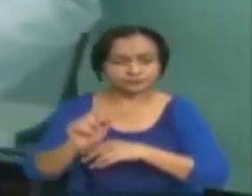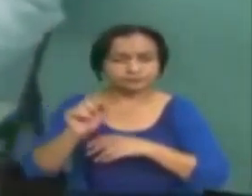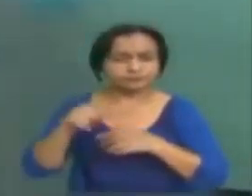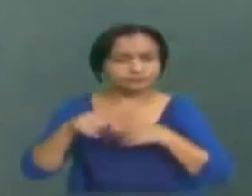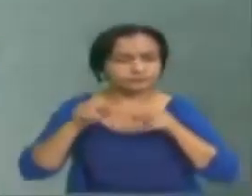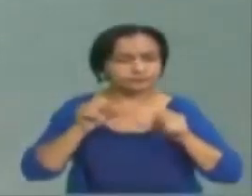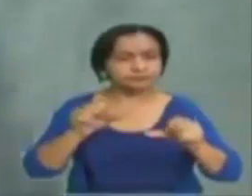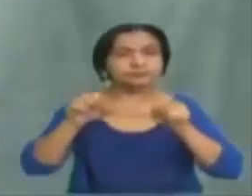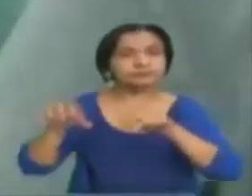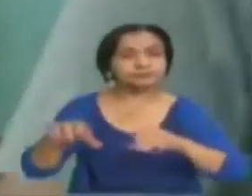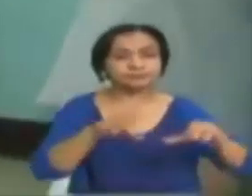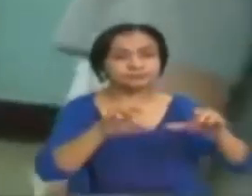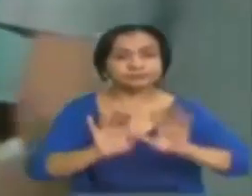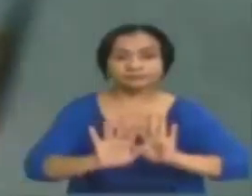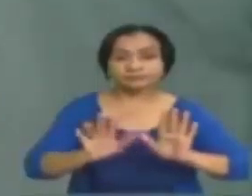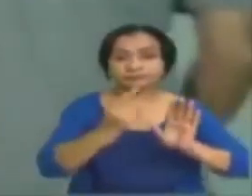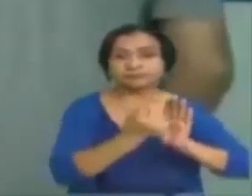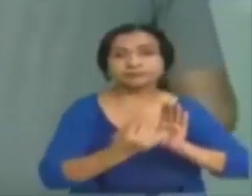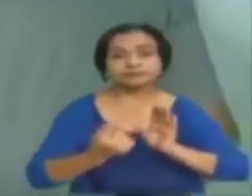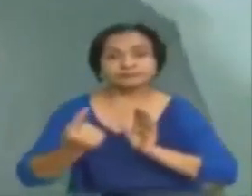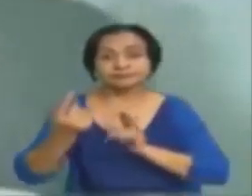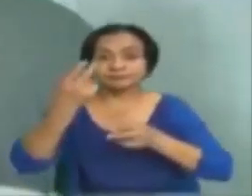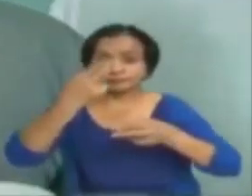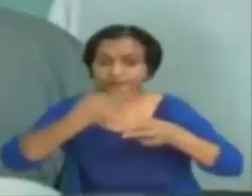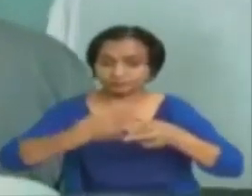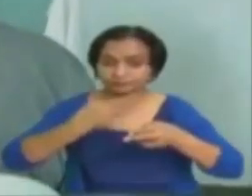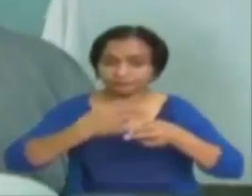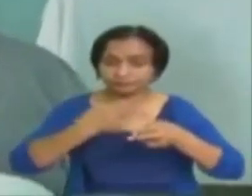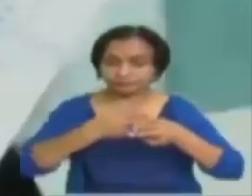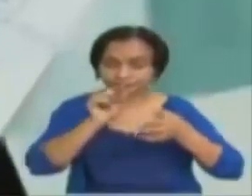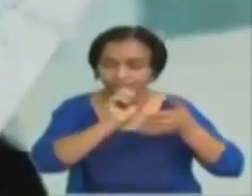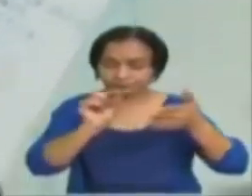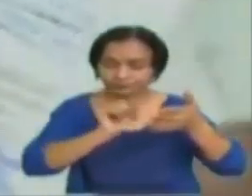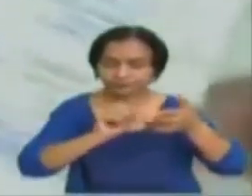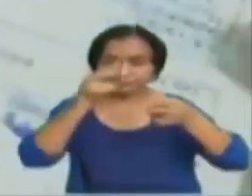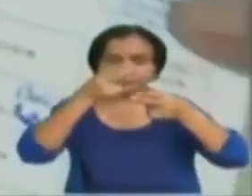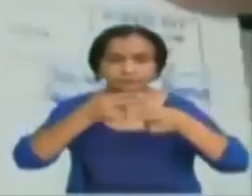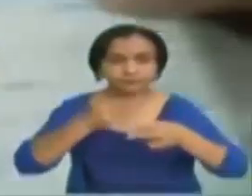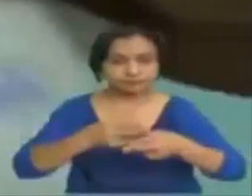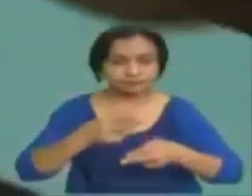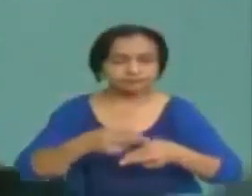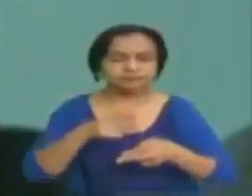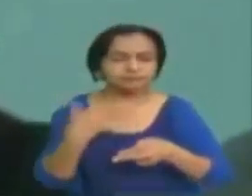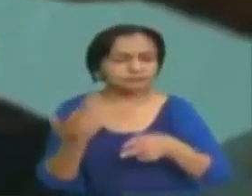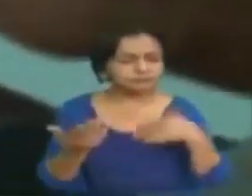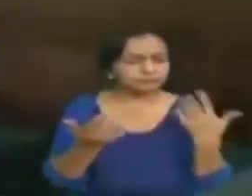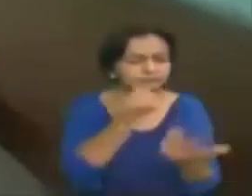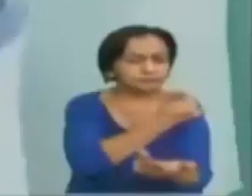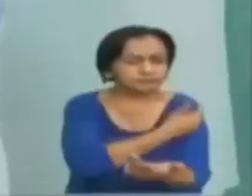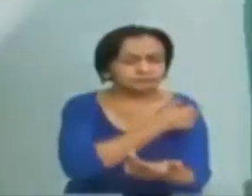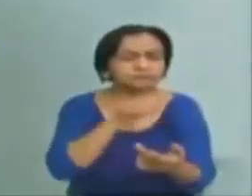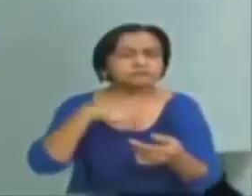puerto corriente municipio de corinto luego en corriente hospital primario o sesión de somotillo